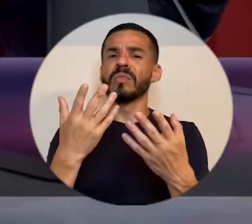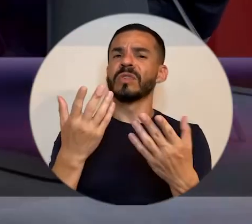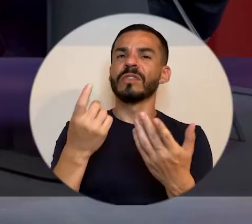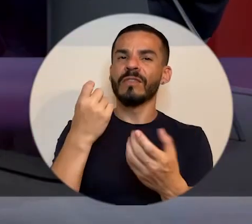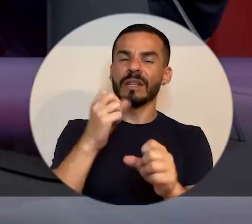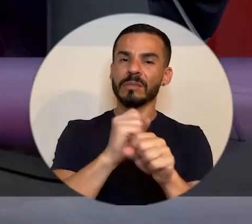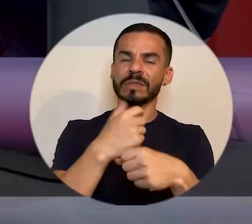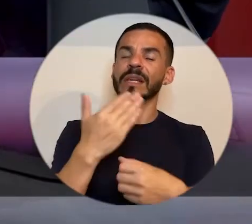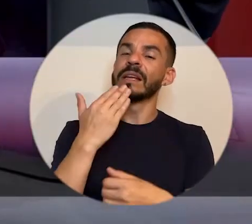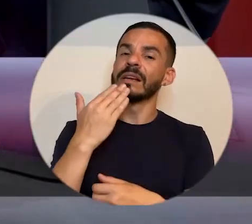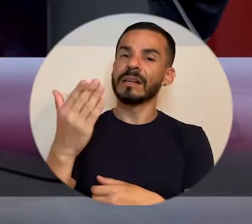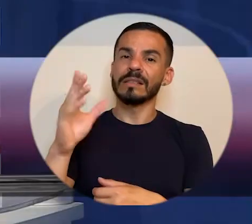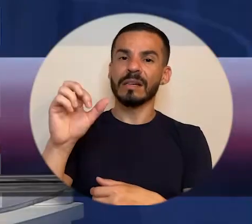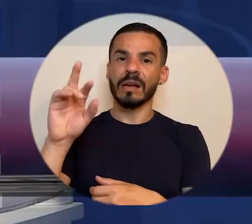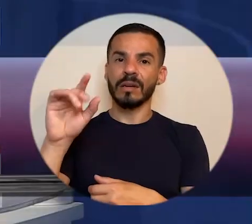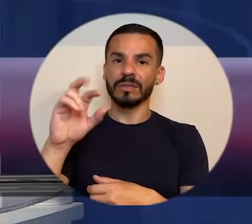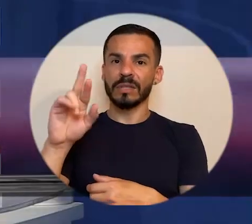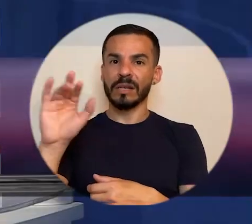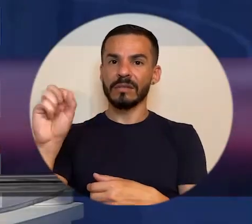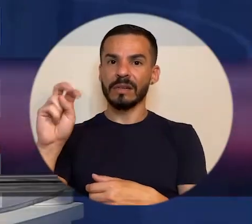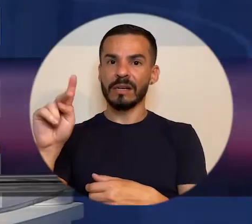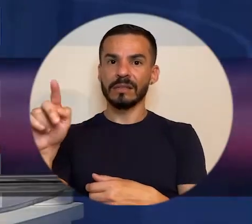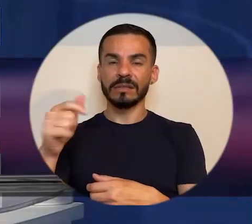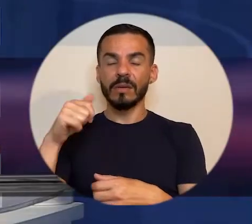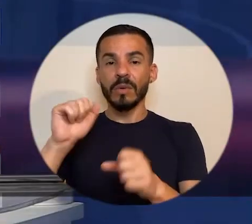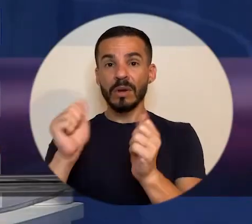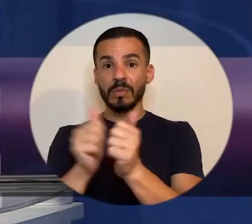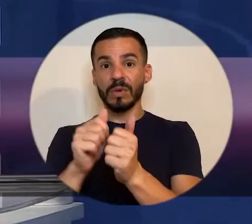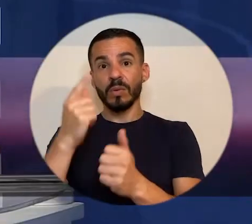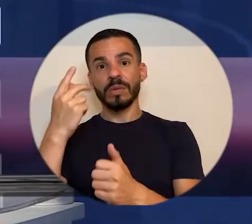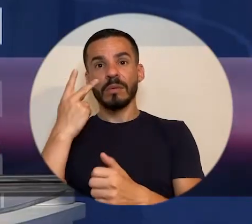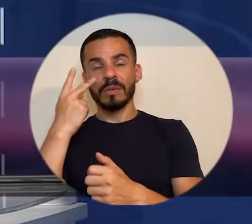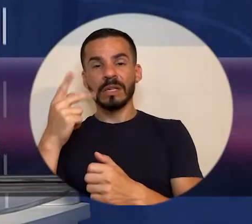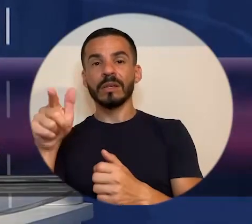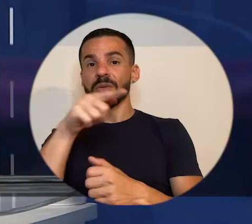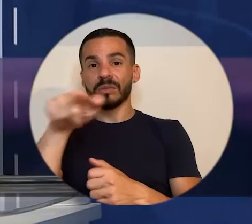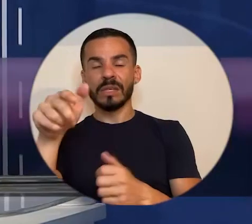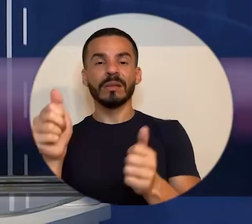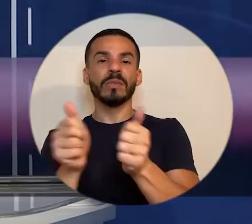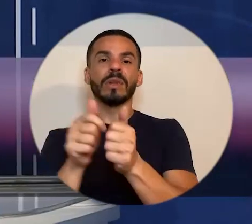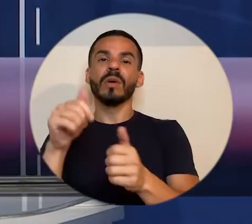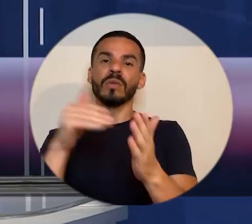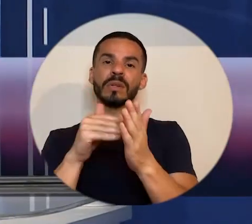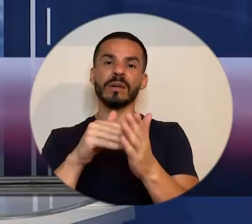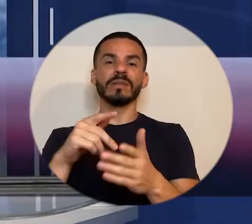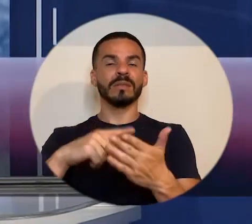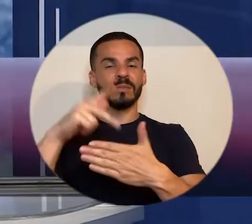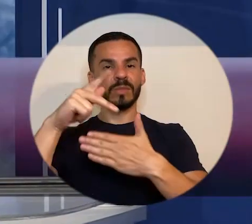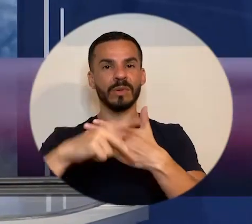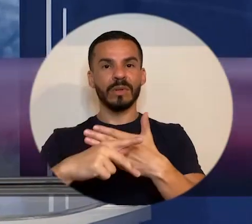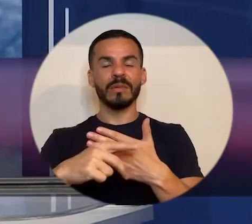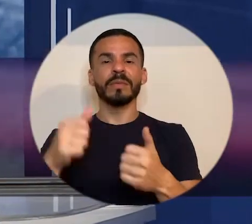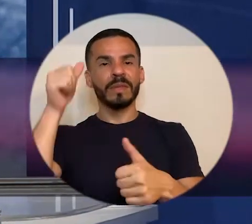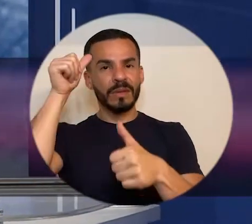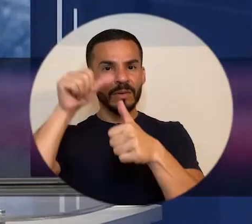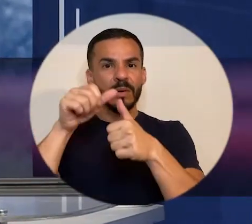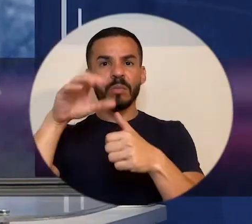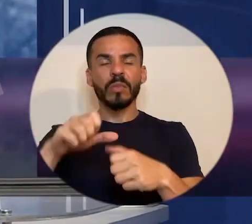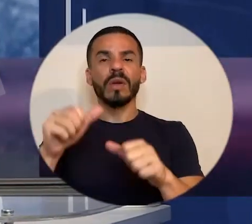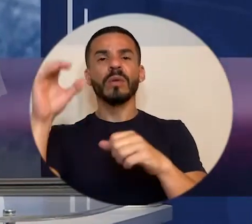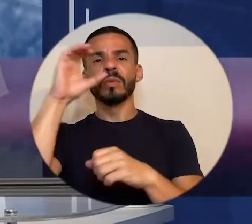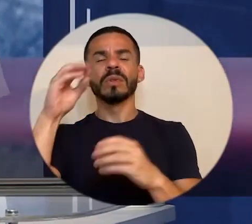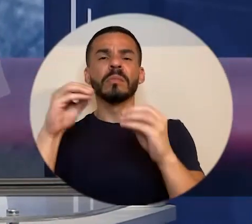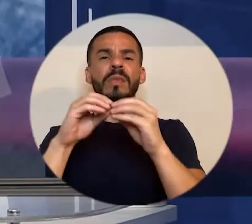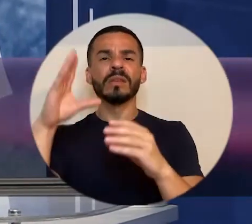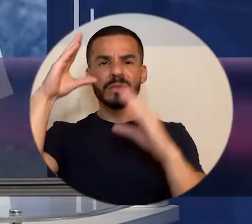hacer. Muchísimas gracias, don Carlos Carranza, por acompañarnos en Una Mirada y a usted por estar con nosotros una vez más aquí en el programa. Les recuerdo que puede